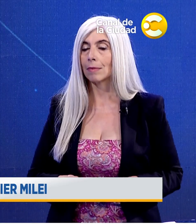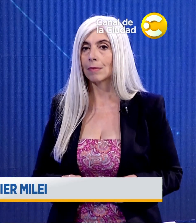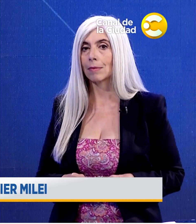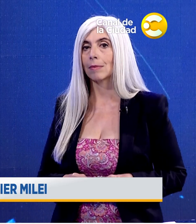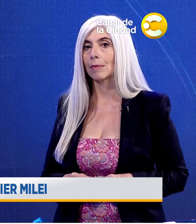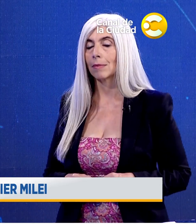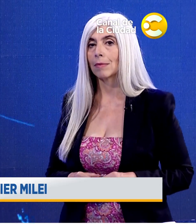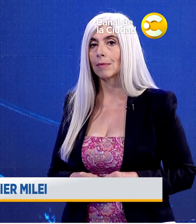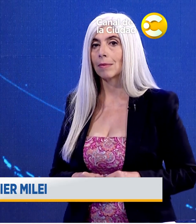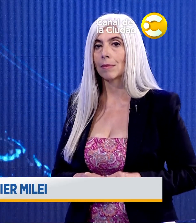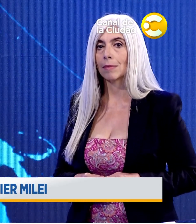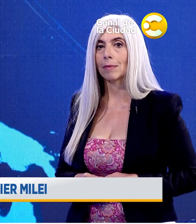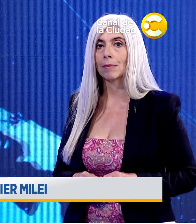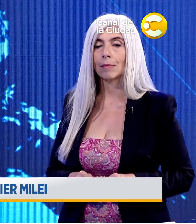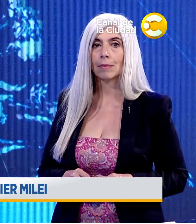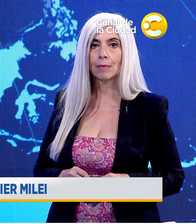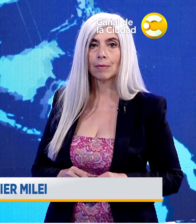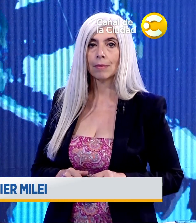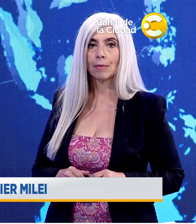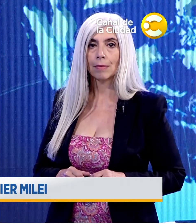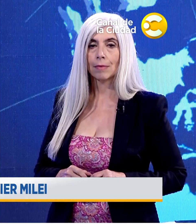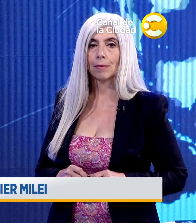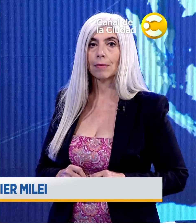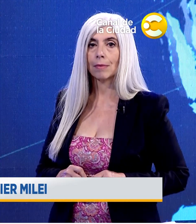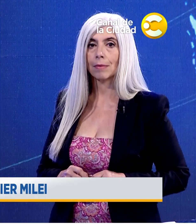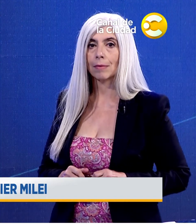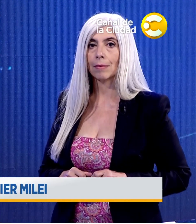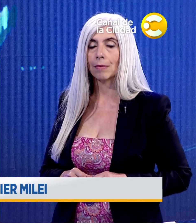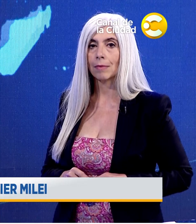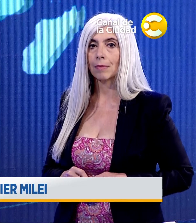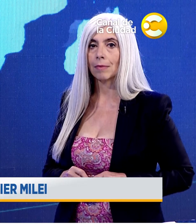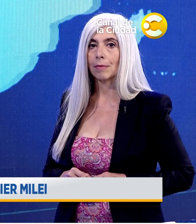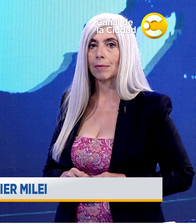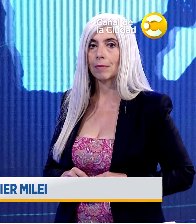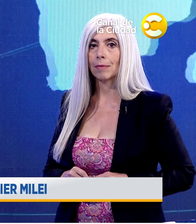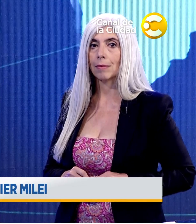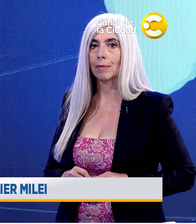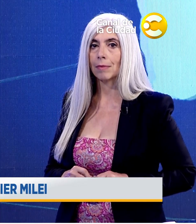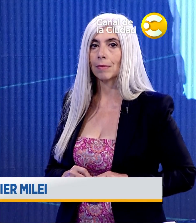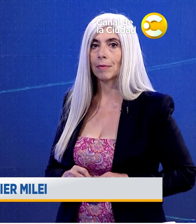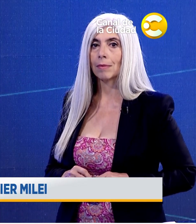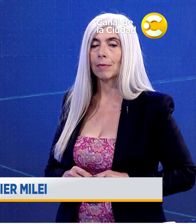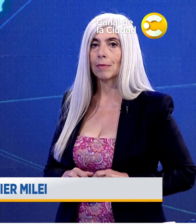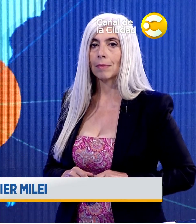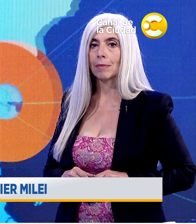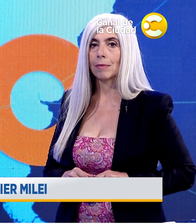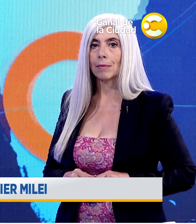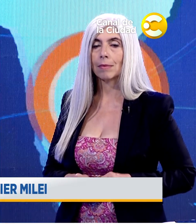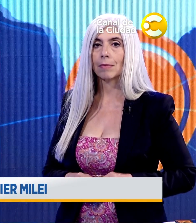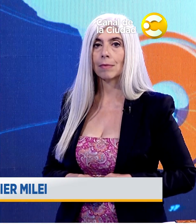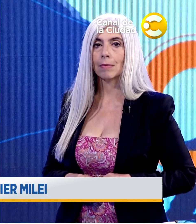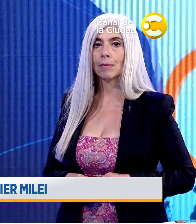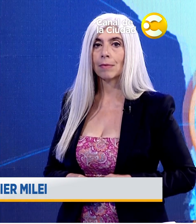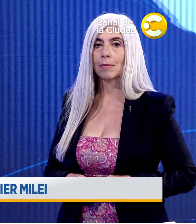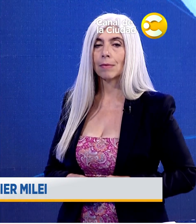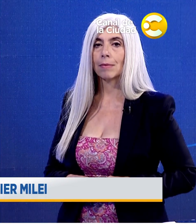que hoy no están aparecerían de golpe porque todo el mundo quiere vender a un precio mejor, superior. Entonces, por lo tanto,